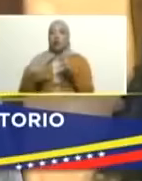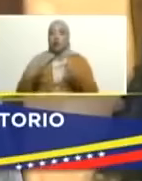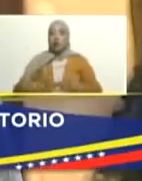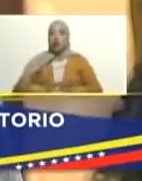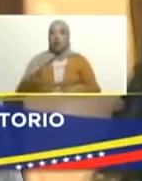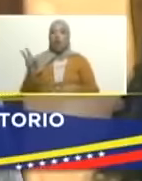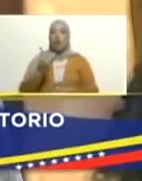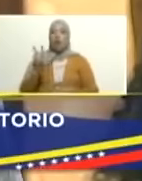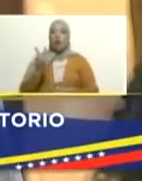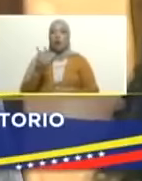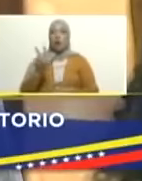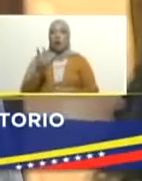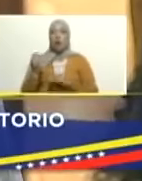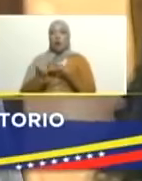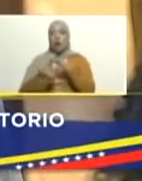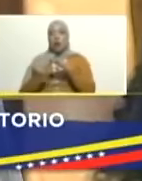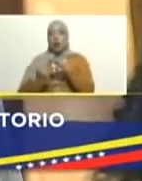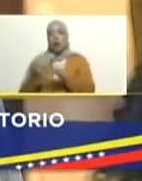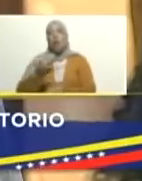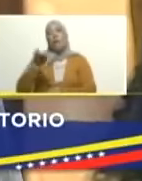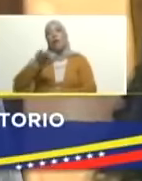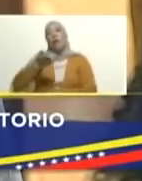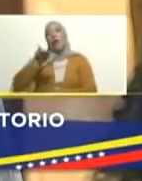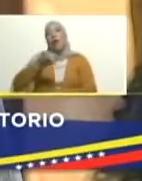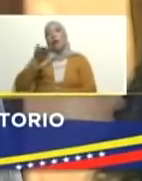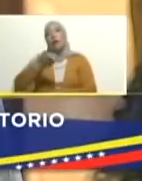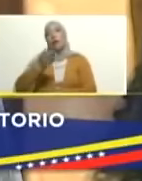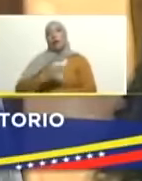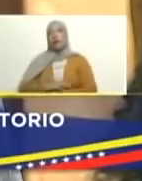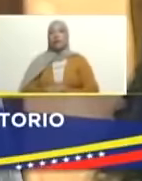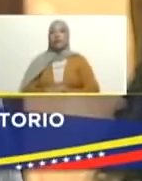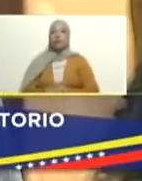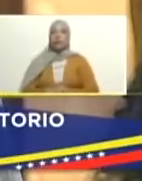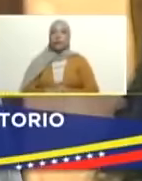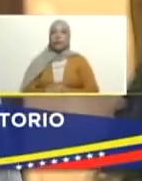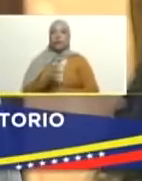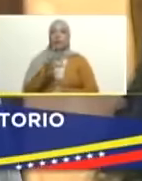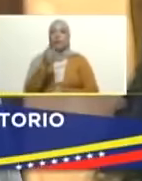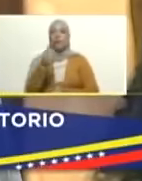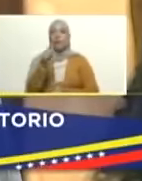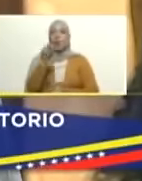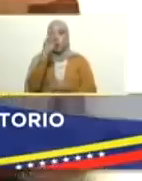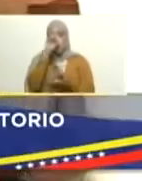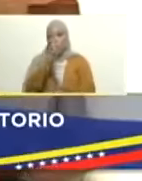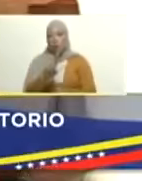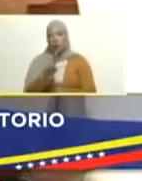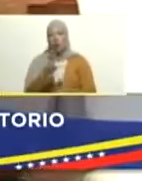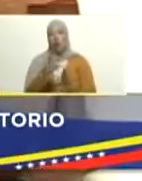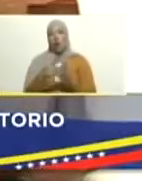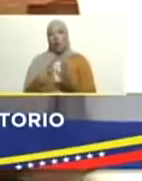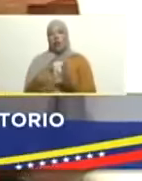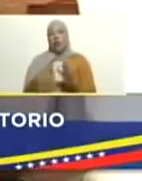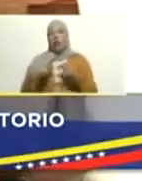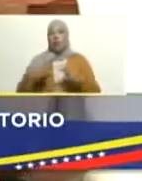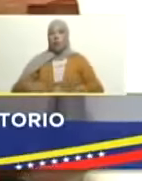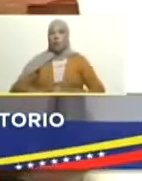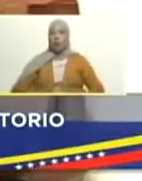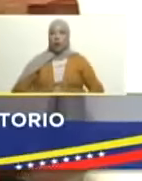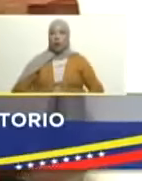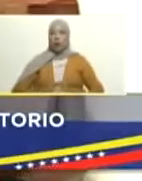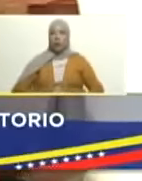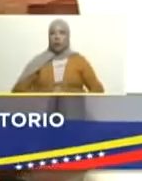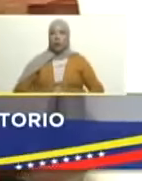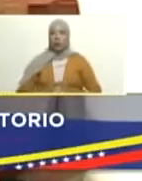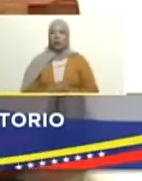Venezuela, institución vital en las garantías y respeto de derechos humanos de Venezuela.